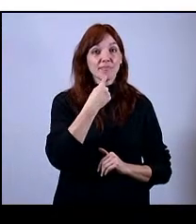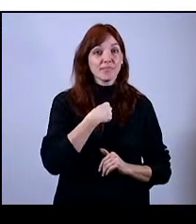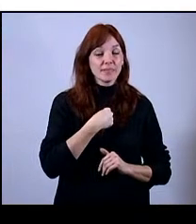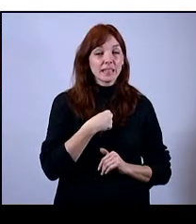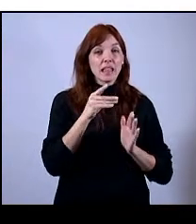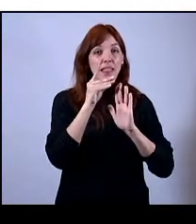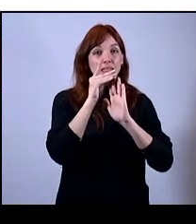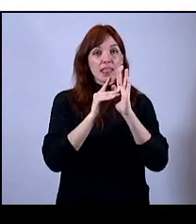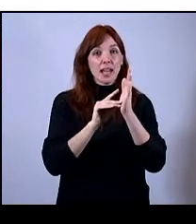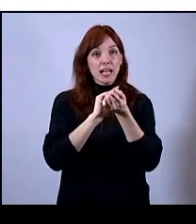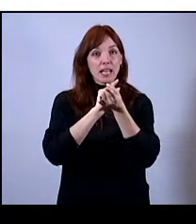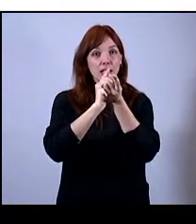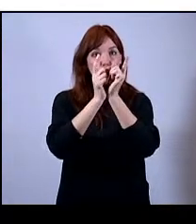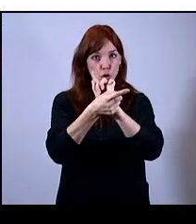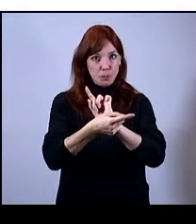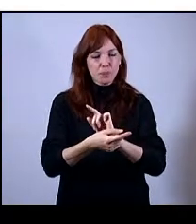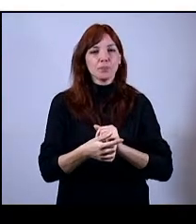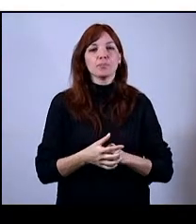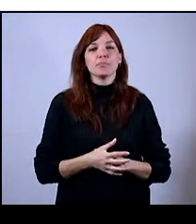decreto